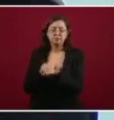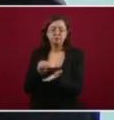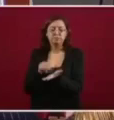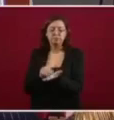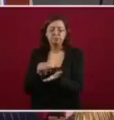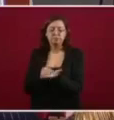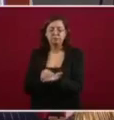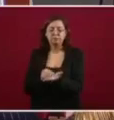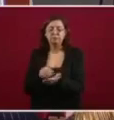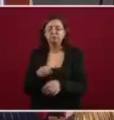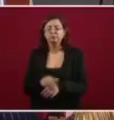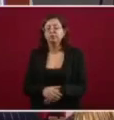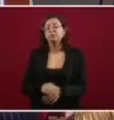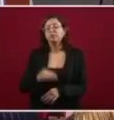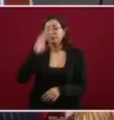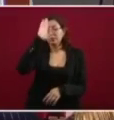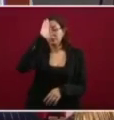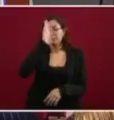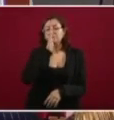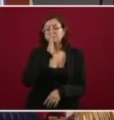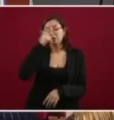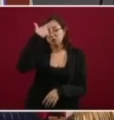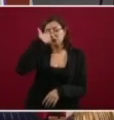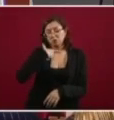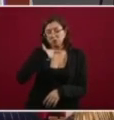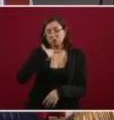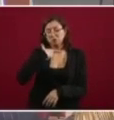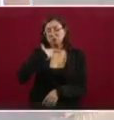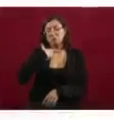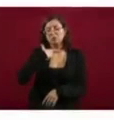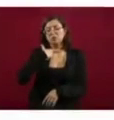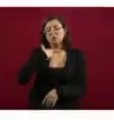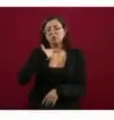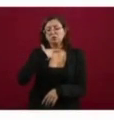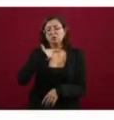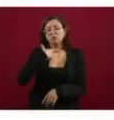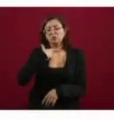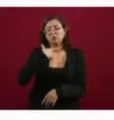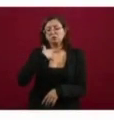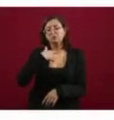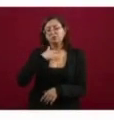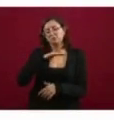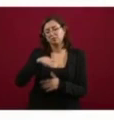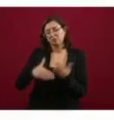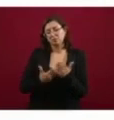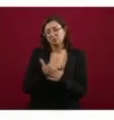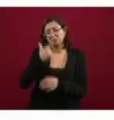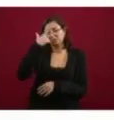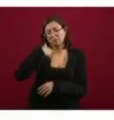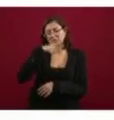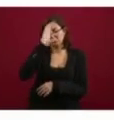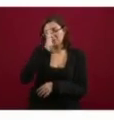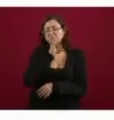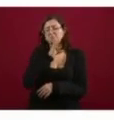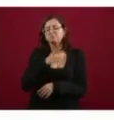las 00:05 horas de la mañana, Sedena